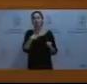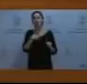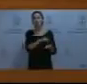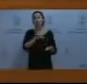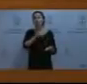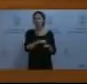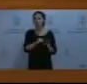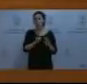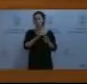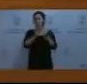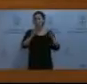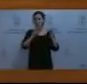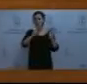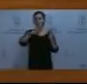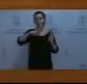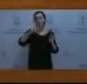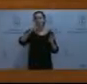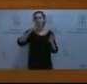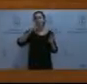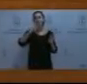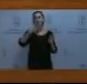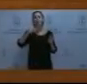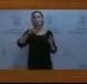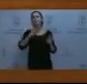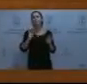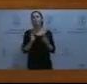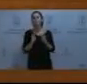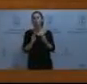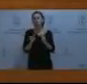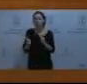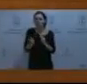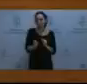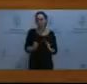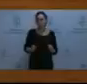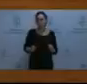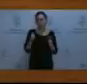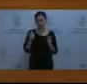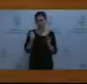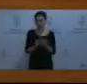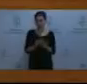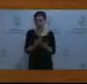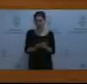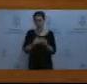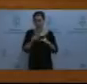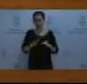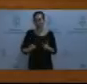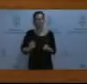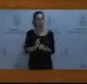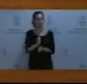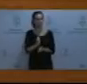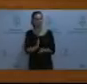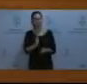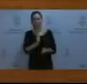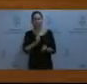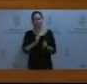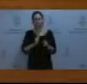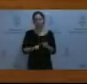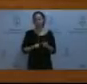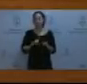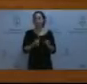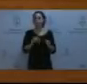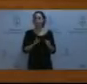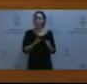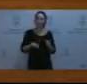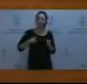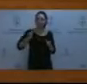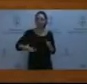Infojobs. Y dice, tareas de gestión del patrimonio arqueológico, propuestas de solicitud de salida o préstamos de bienes, propuestas de los planes a